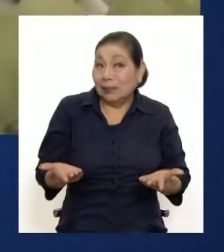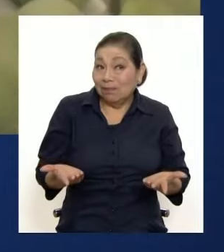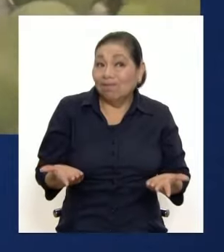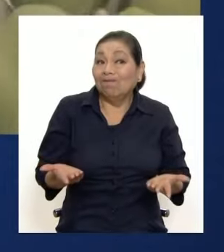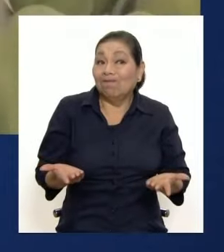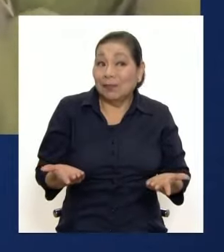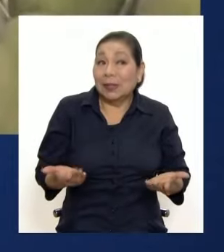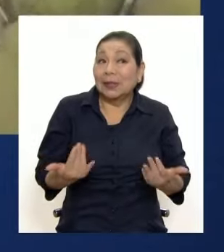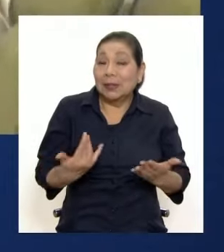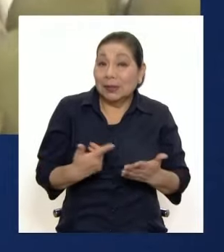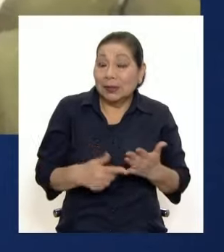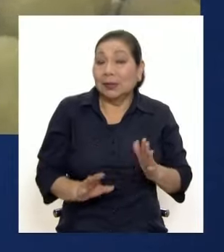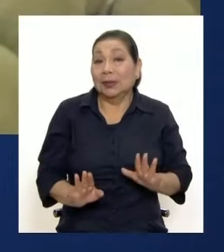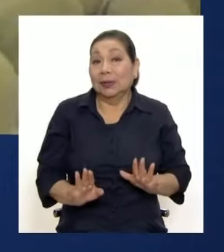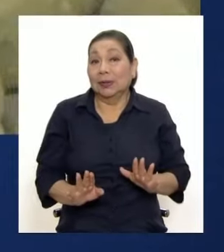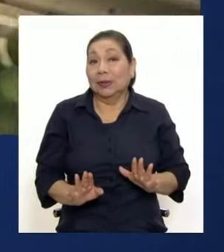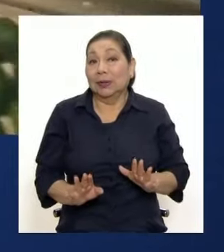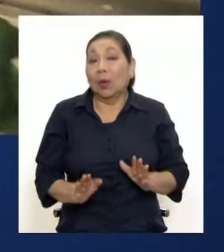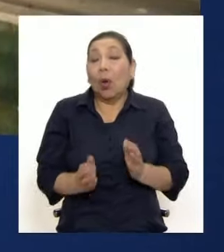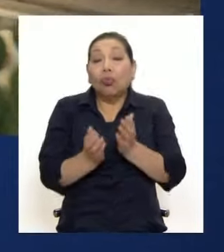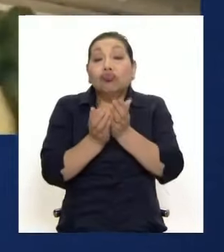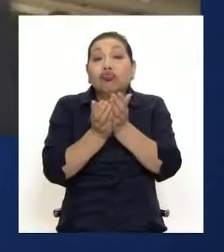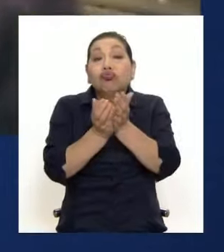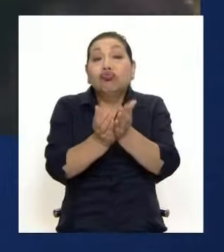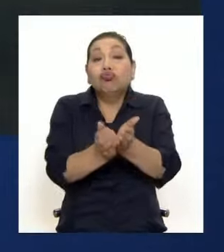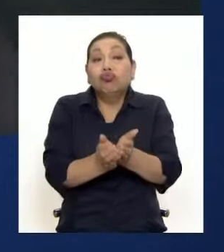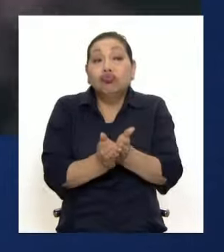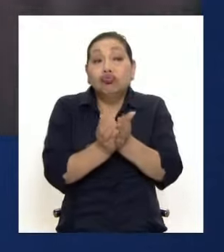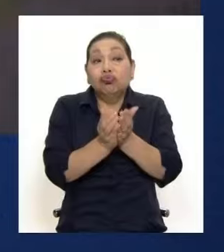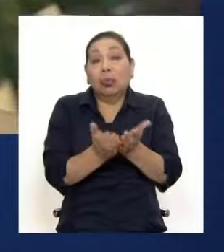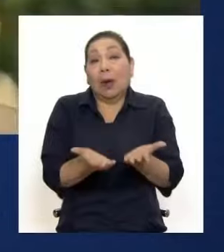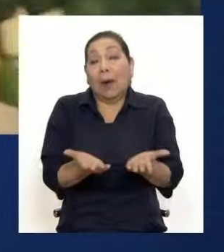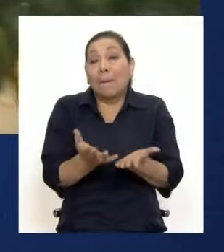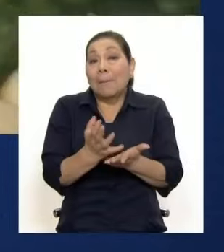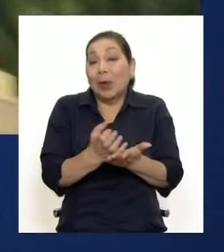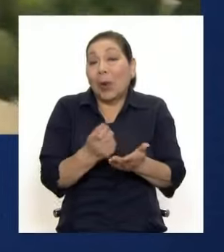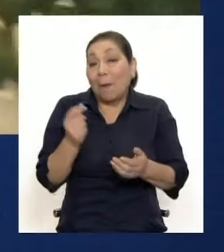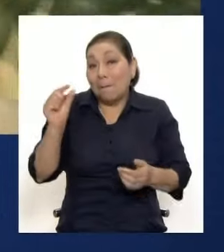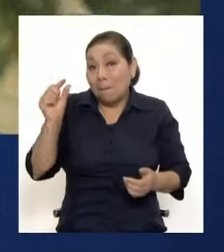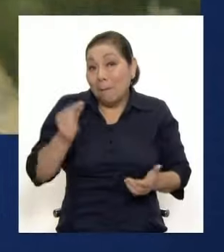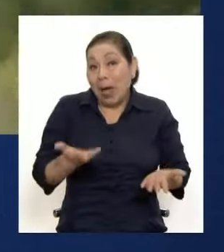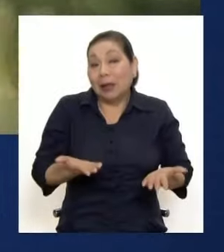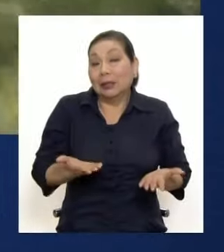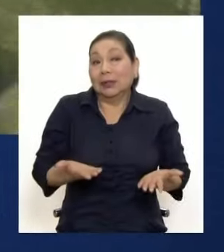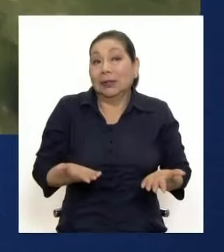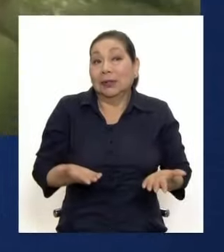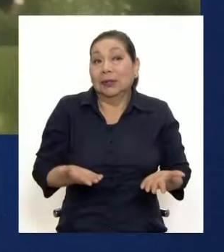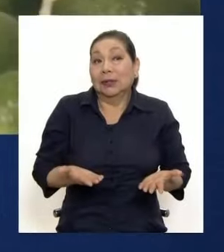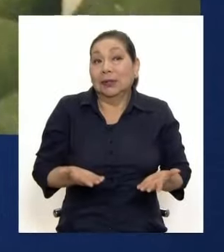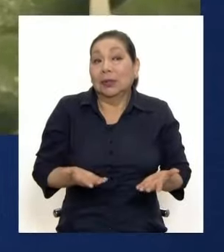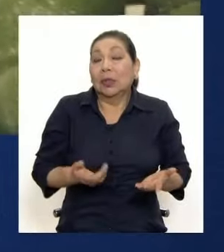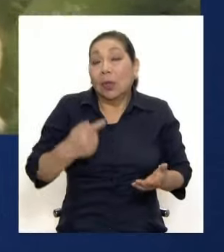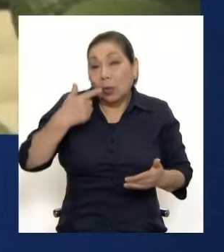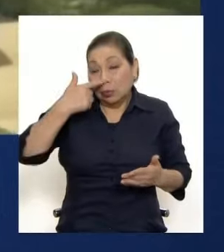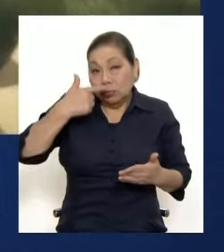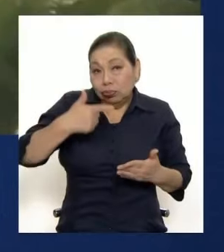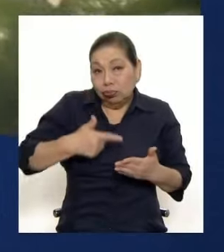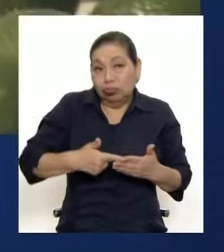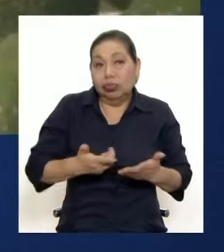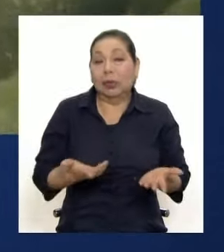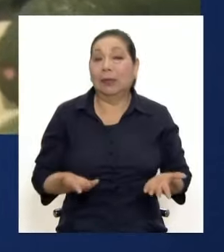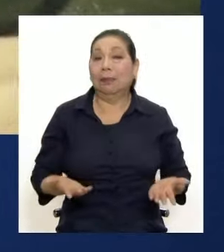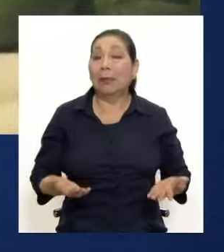tienes que Los buques pues tienen menor costo menor costo de combustible y de